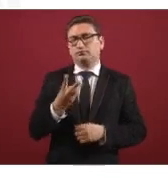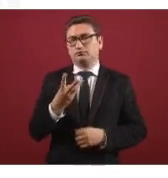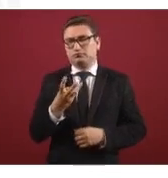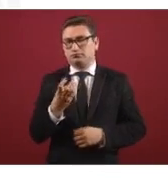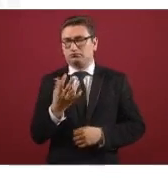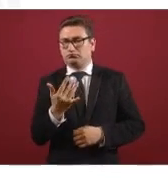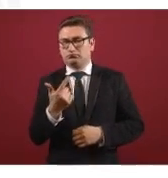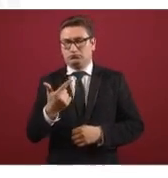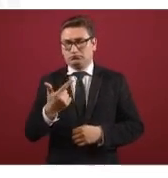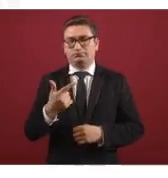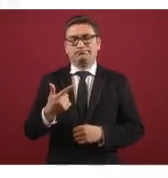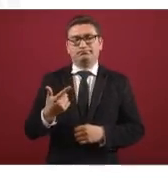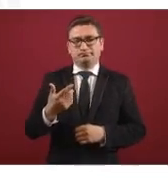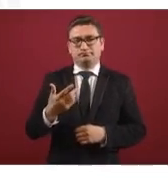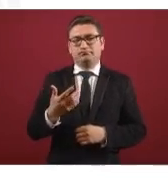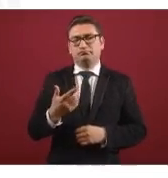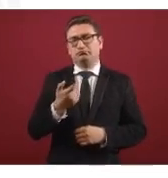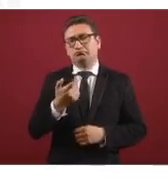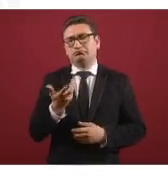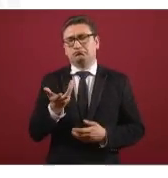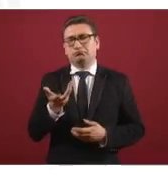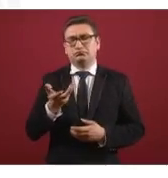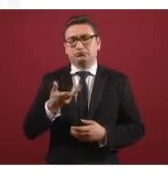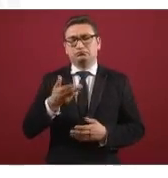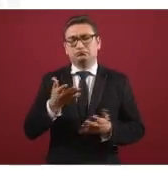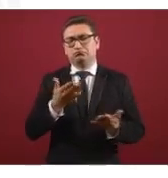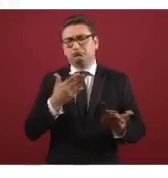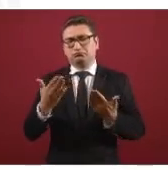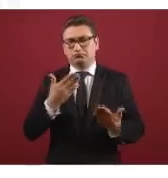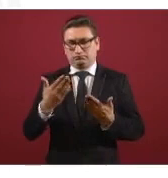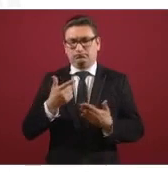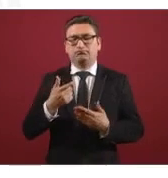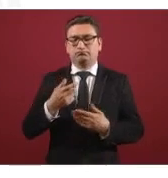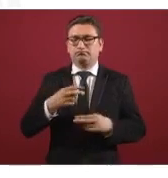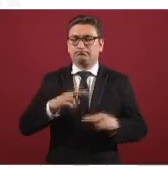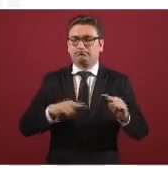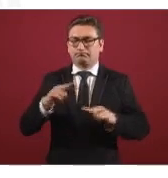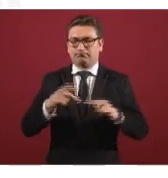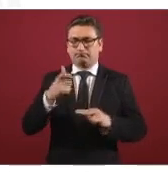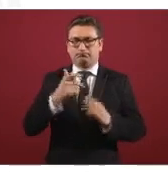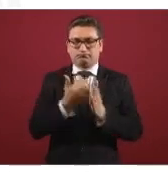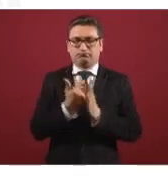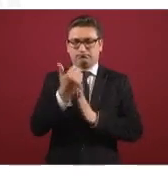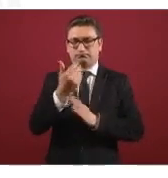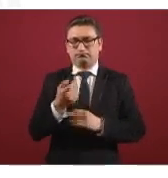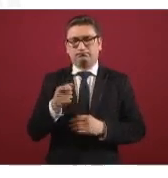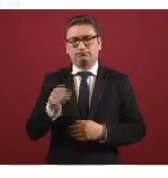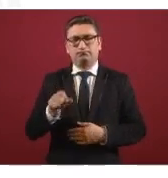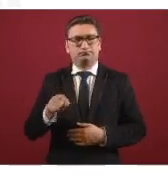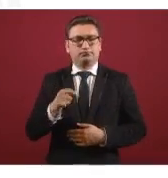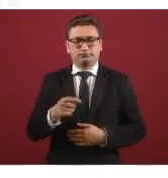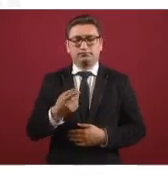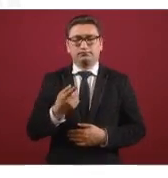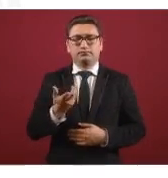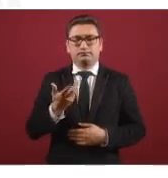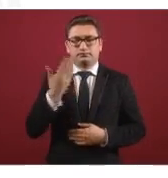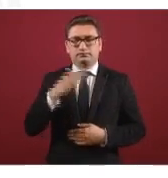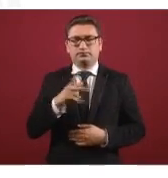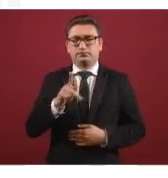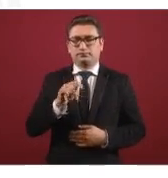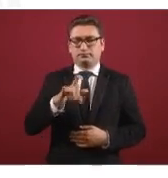57 centavos, aquí sigue siendo alto el margen en este tipo de combustible. Está